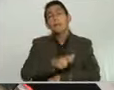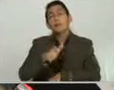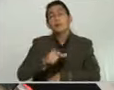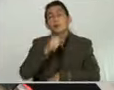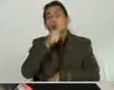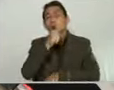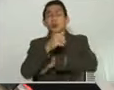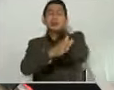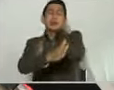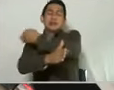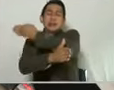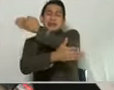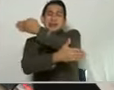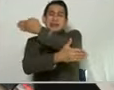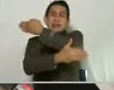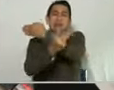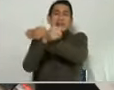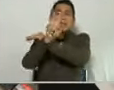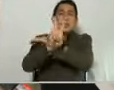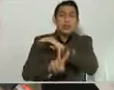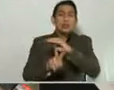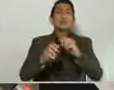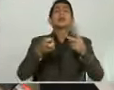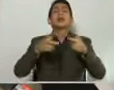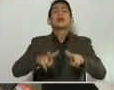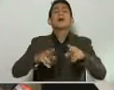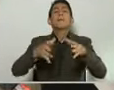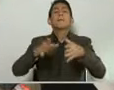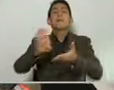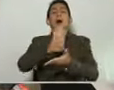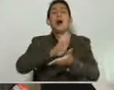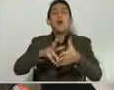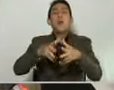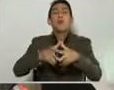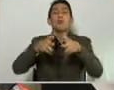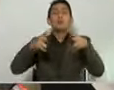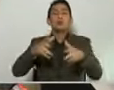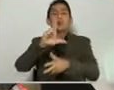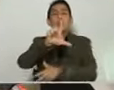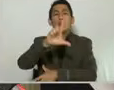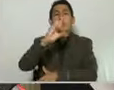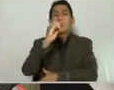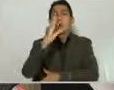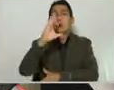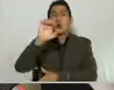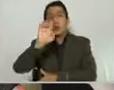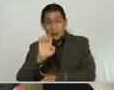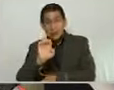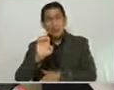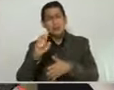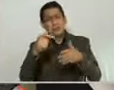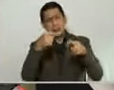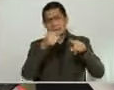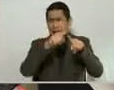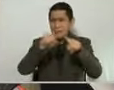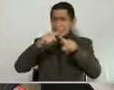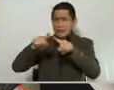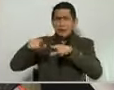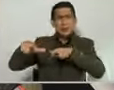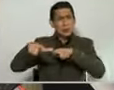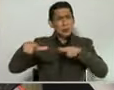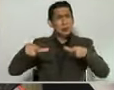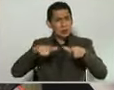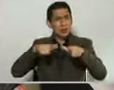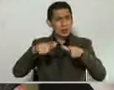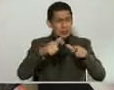en Mucholote, todos estas canchas y complejos también es parte de evitar y prevenir la delincuencia